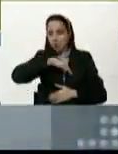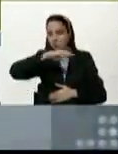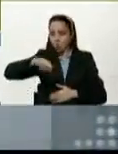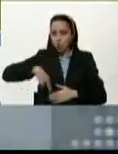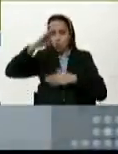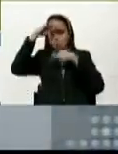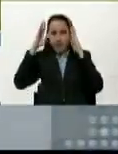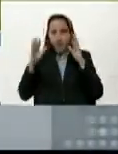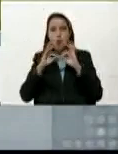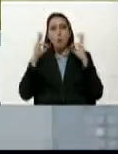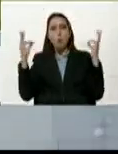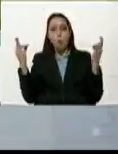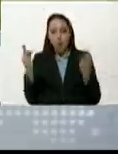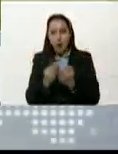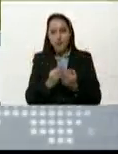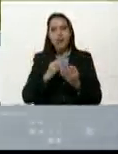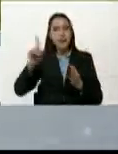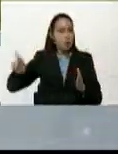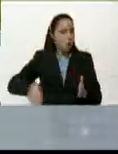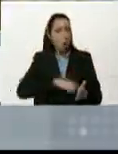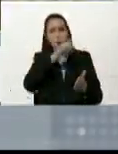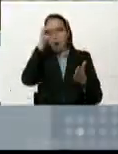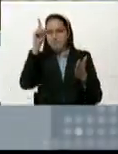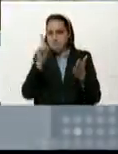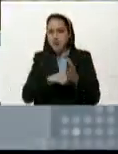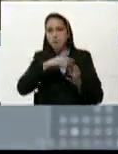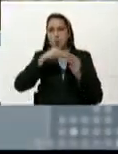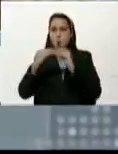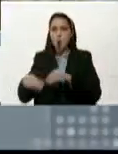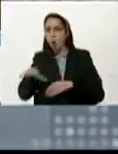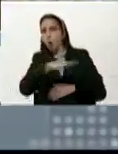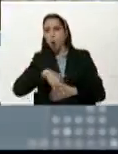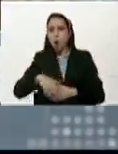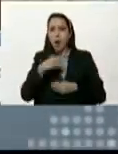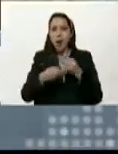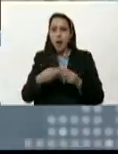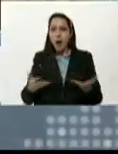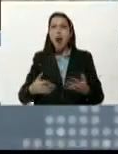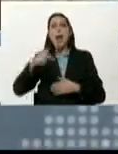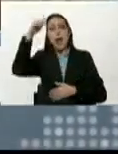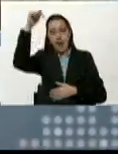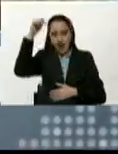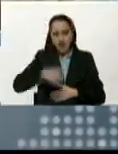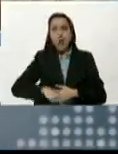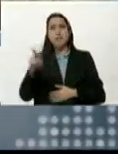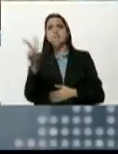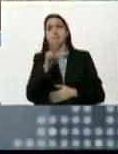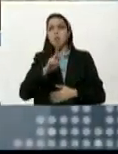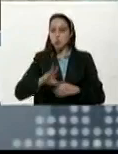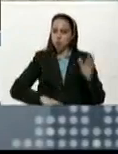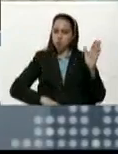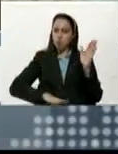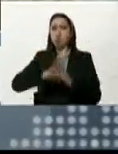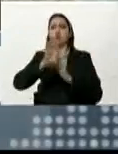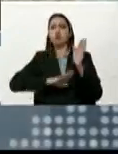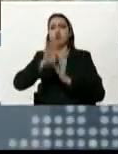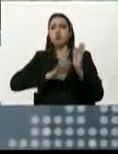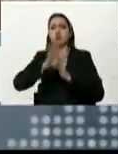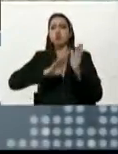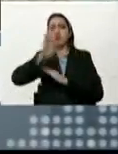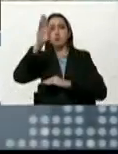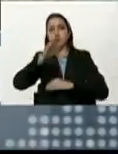familias y el 100 por ciento de los clark es producción nacional producción de